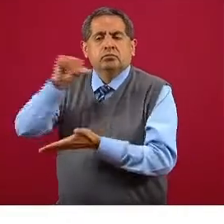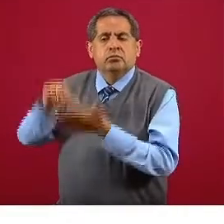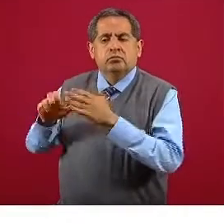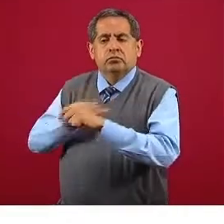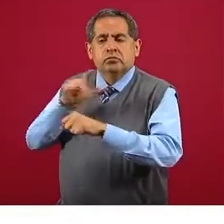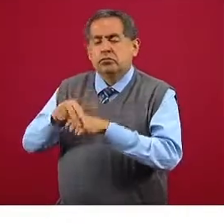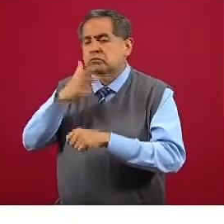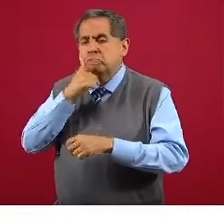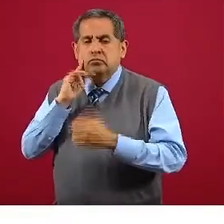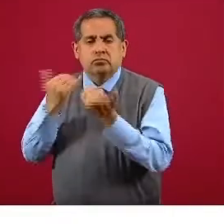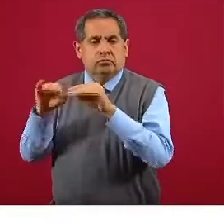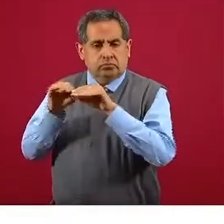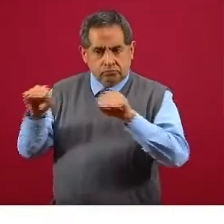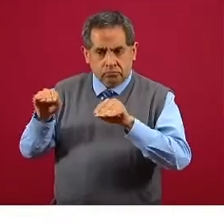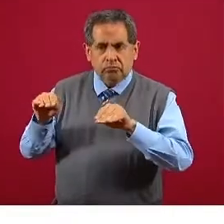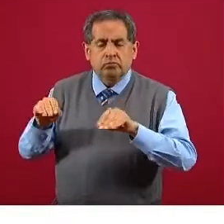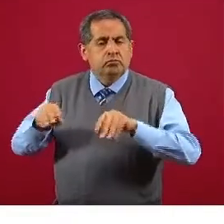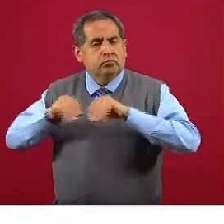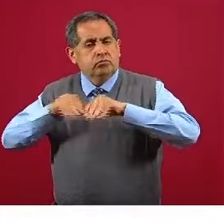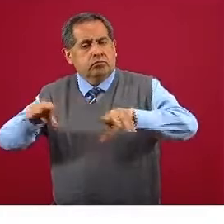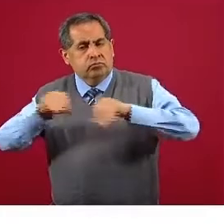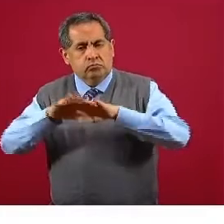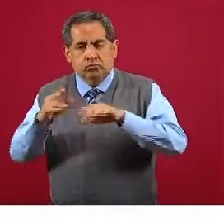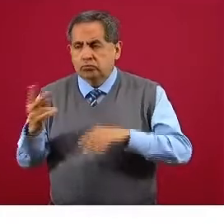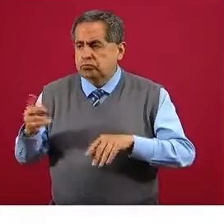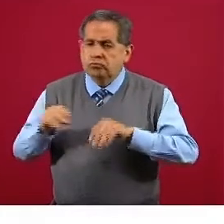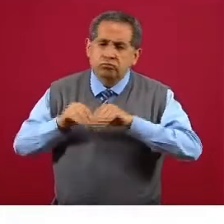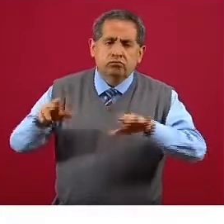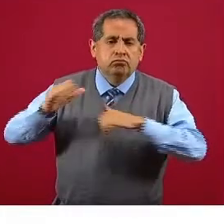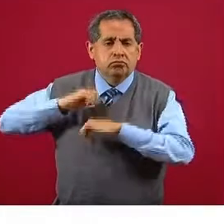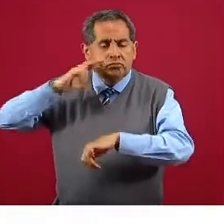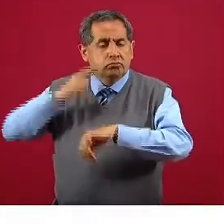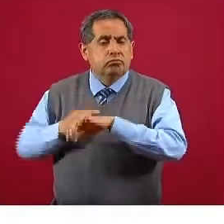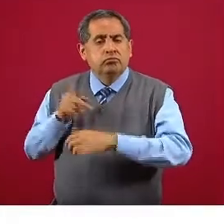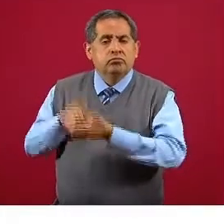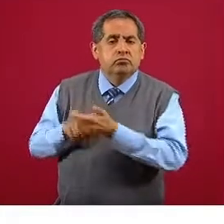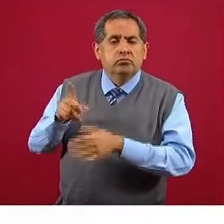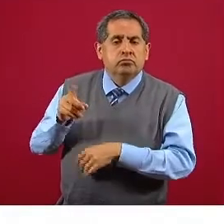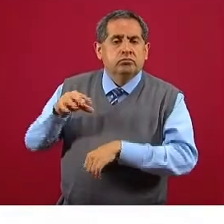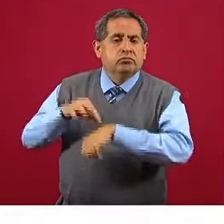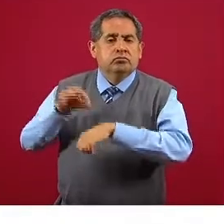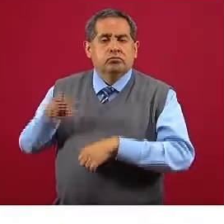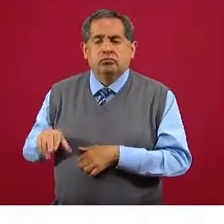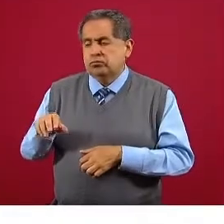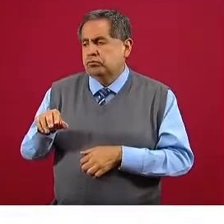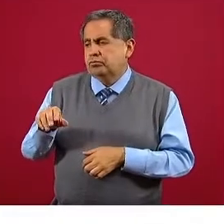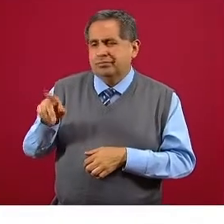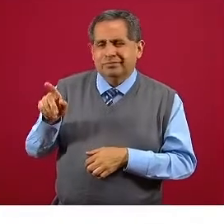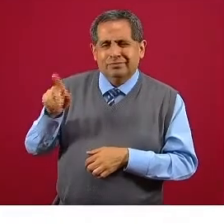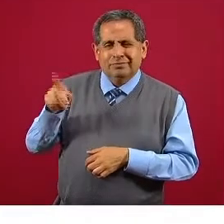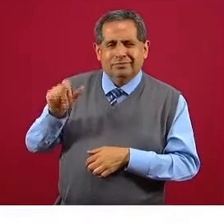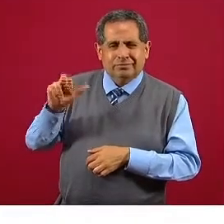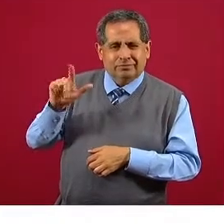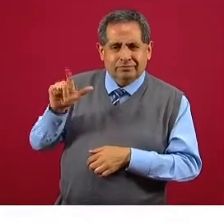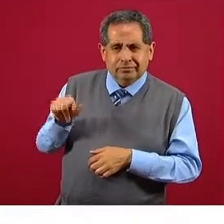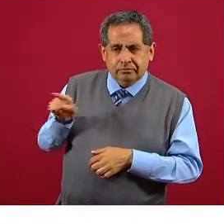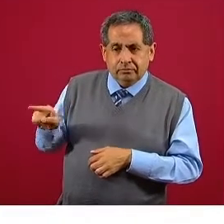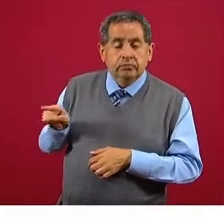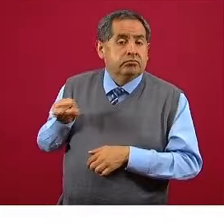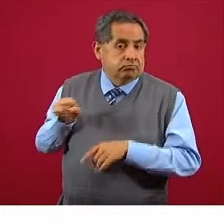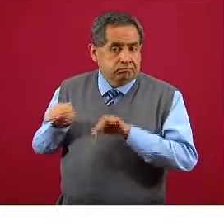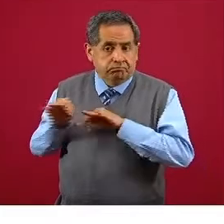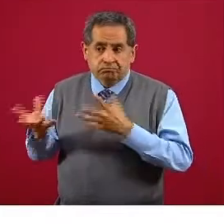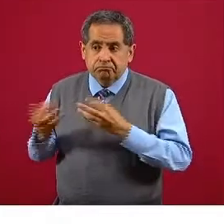Nacional de Equidad y Género y Salud Reproductiva, que dirige la doctora Carla Berdichevsky-Filma. Se